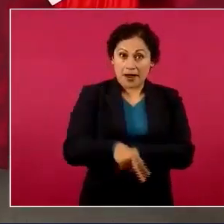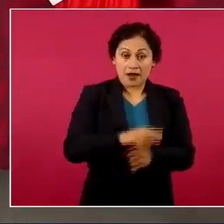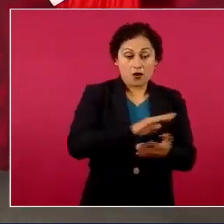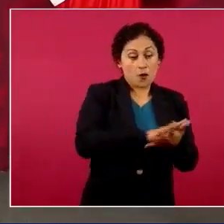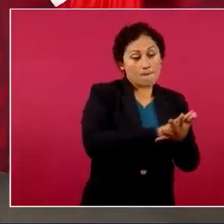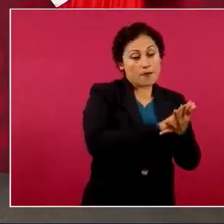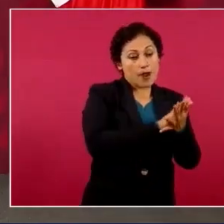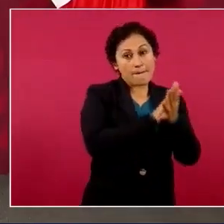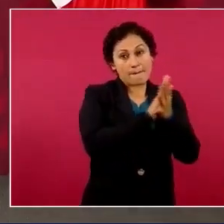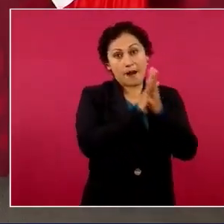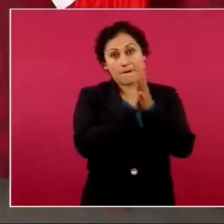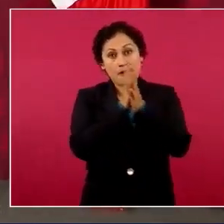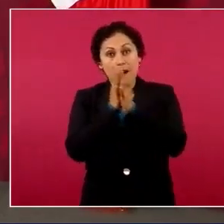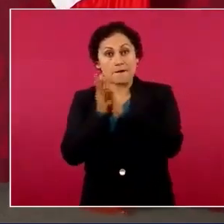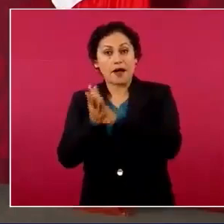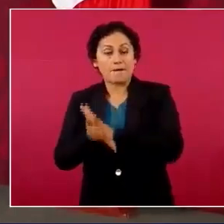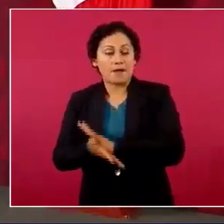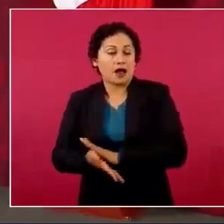un aporte,